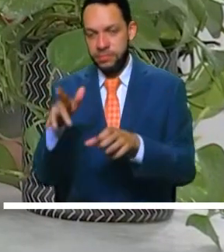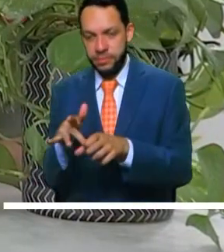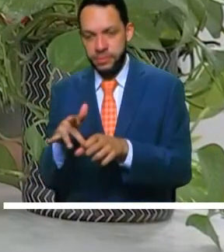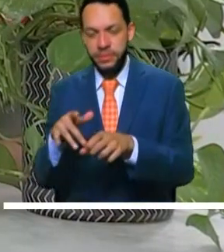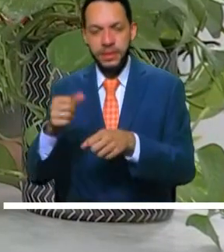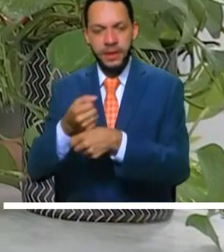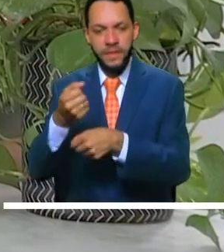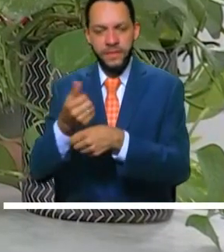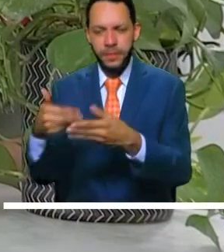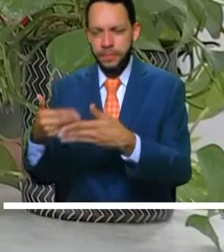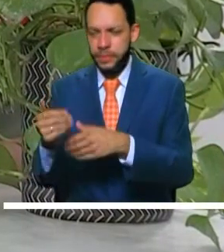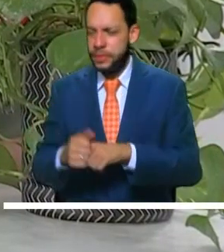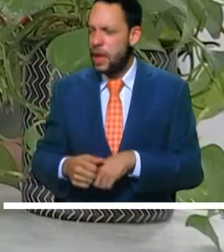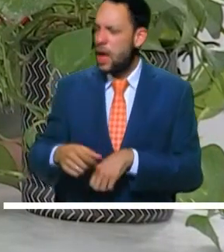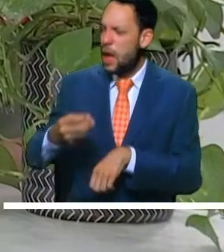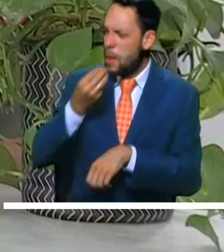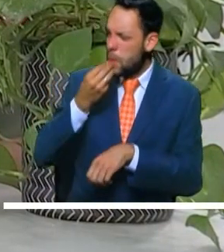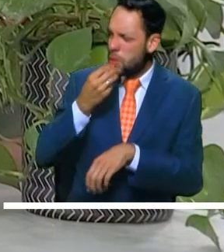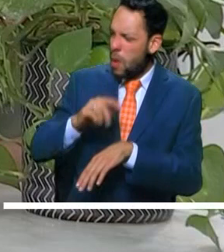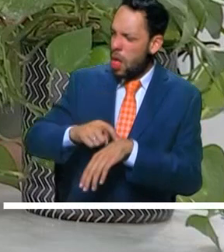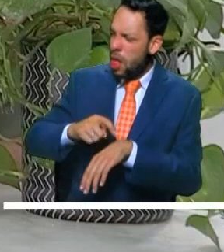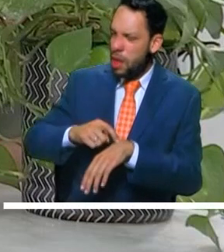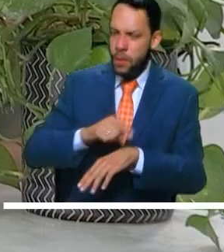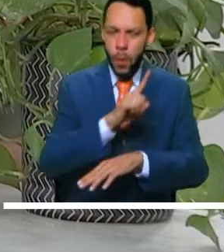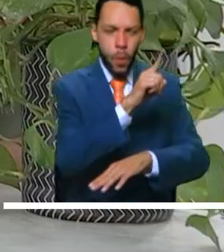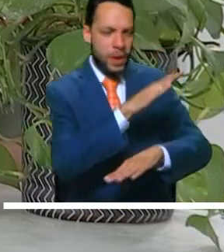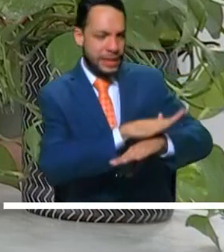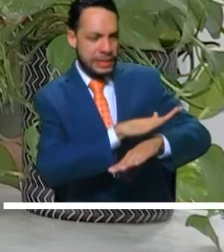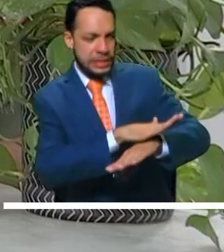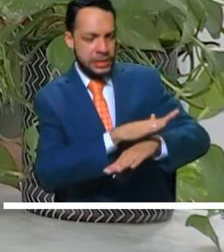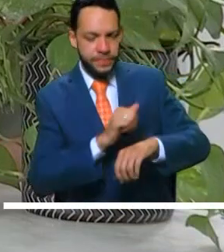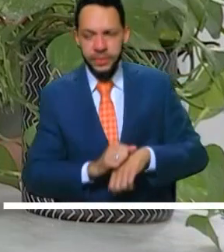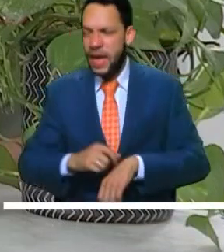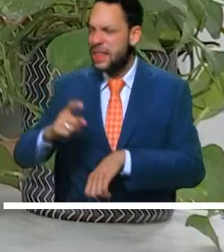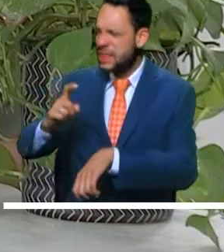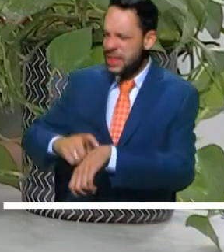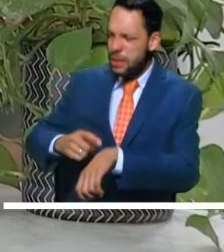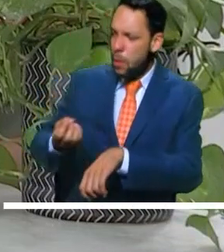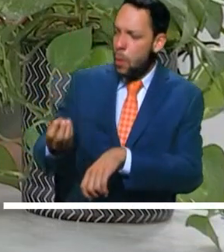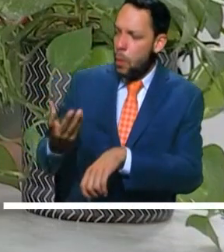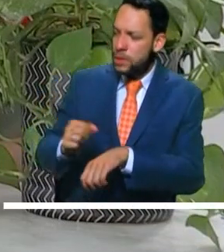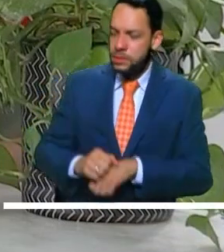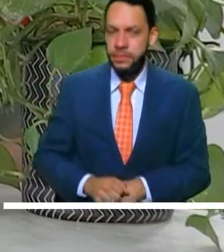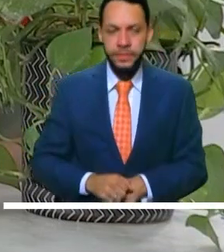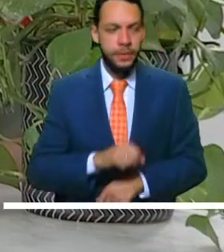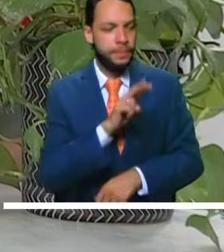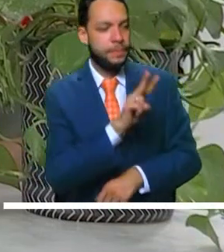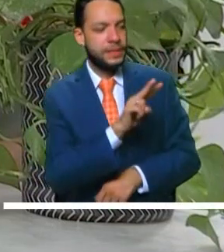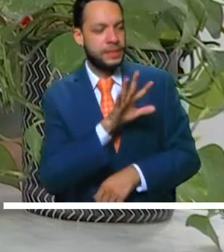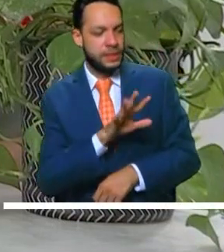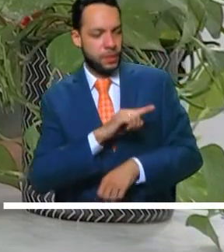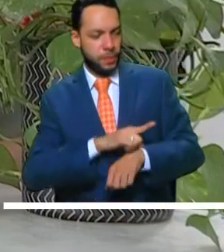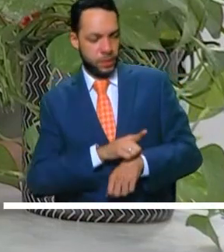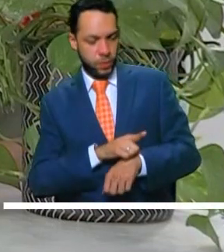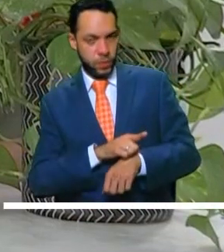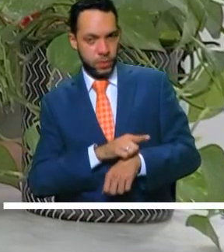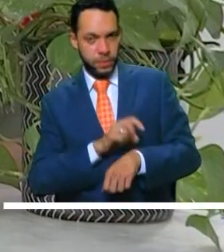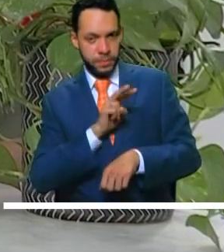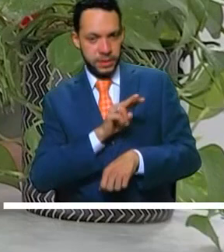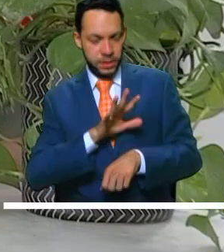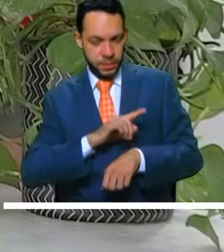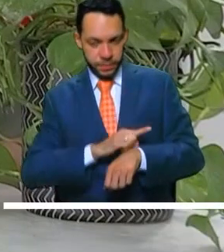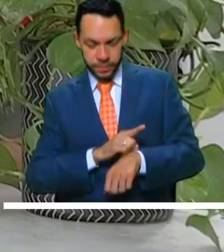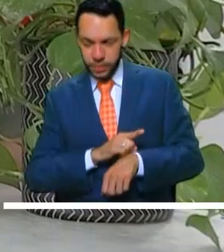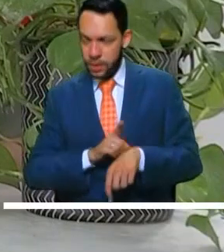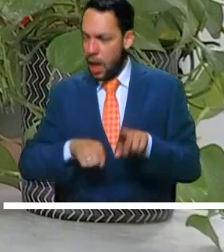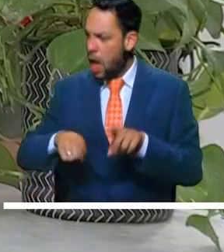horas almuerzas? A la 1. ¿Y cuánto tiempo tienes para almorzar? 25 minutos. ¿Dentro de la misma oficina o